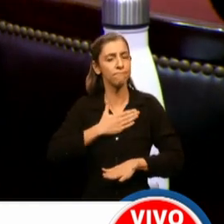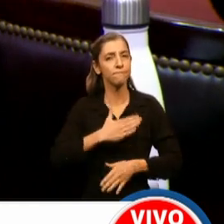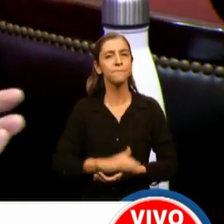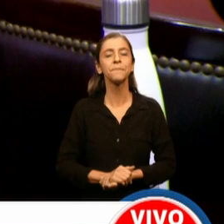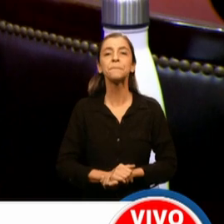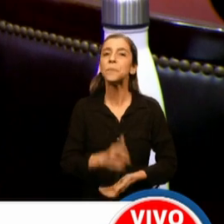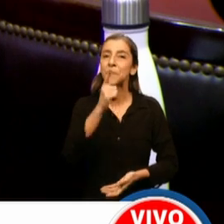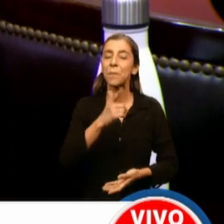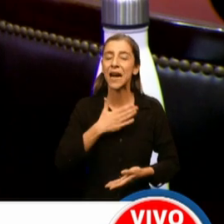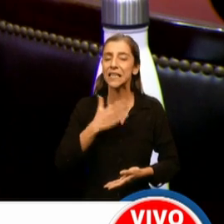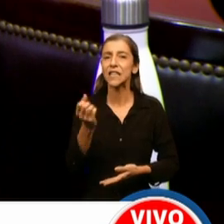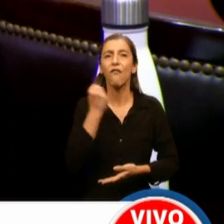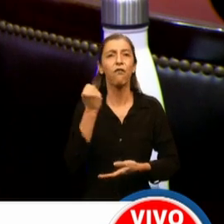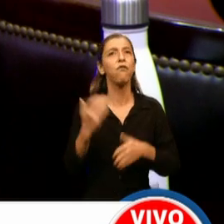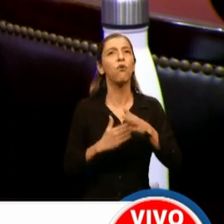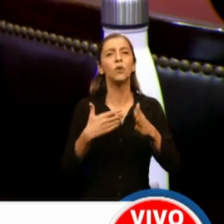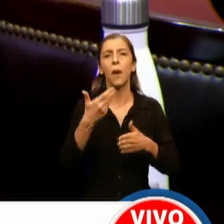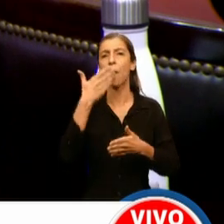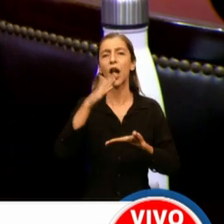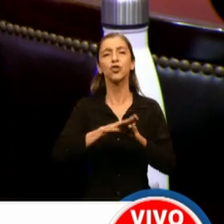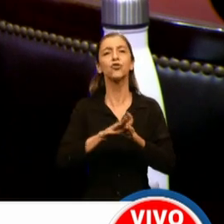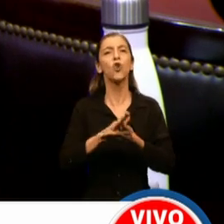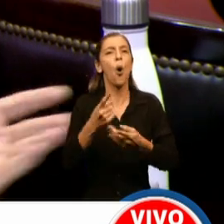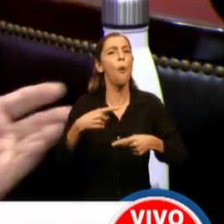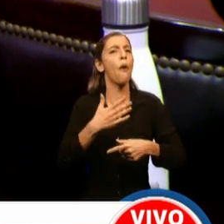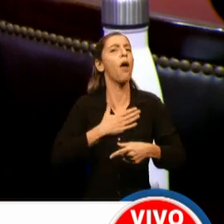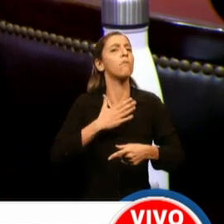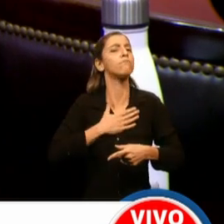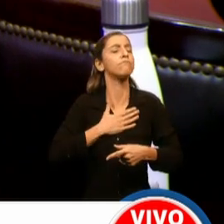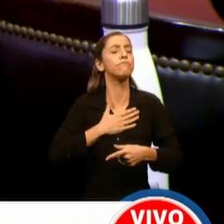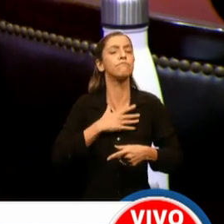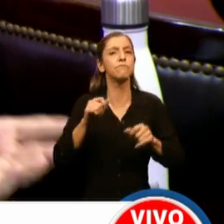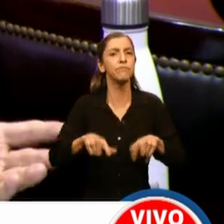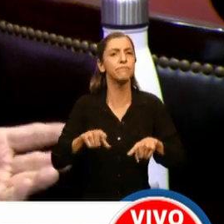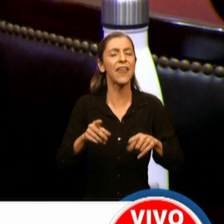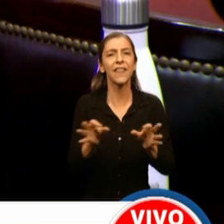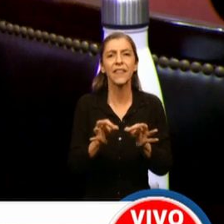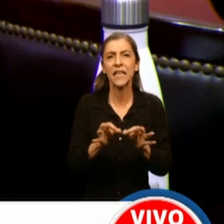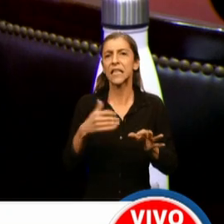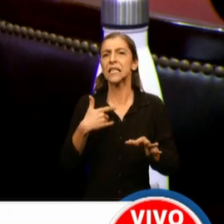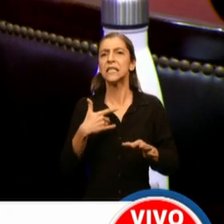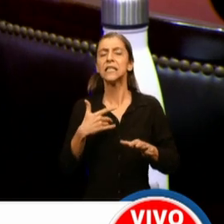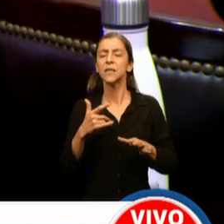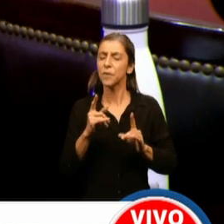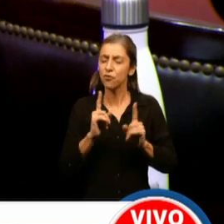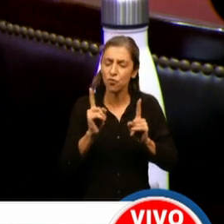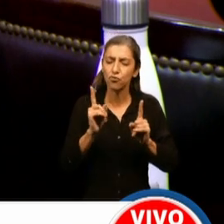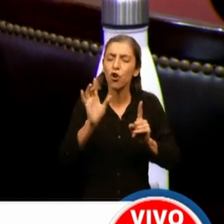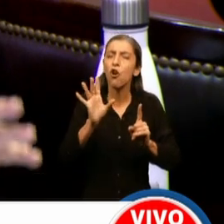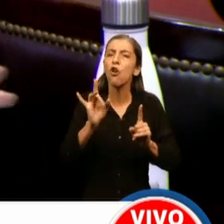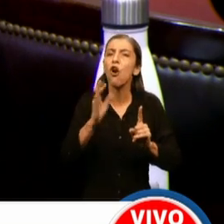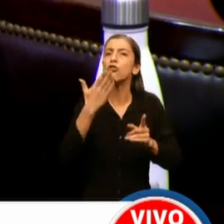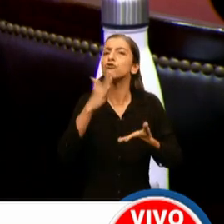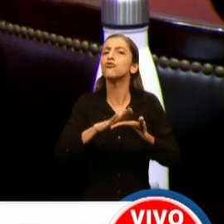hablar de soberanía en este tiempo no solamente es hablar de la cuestión que tiene que ver con